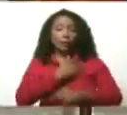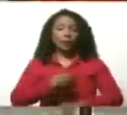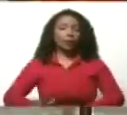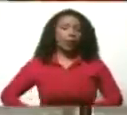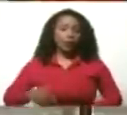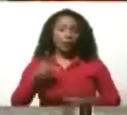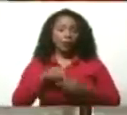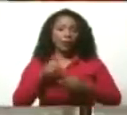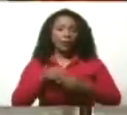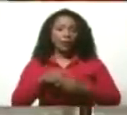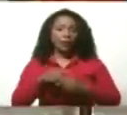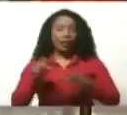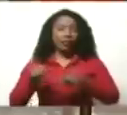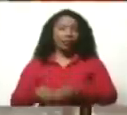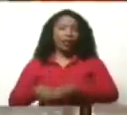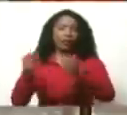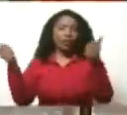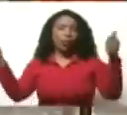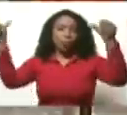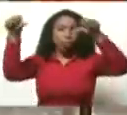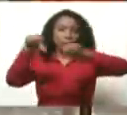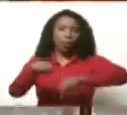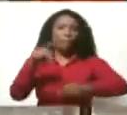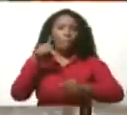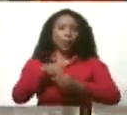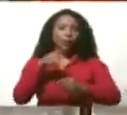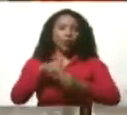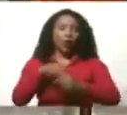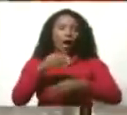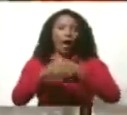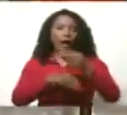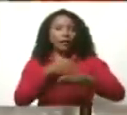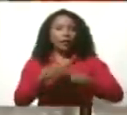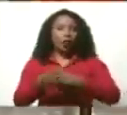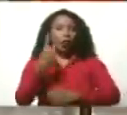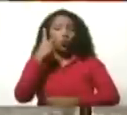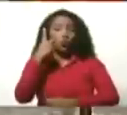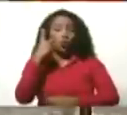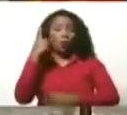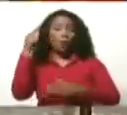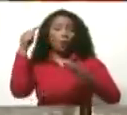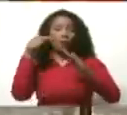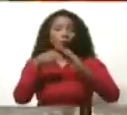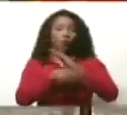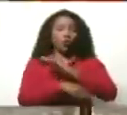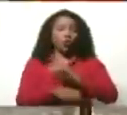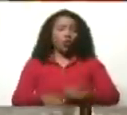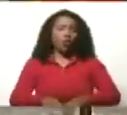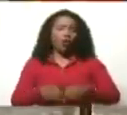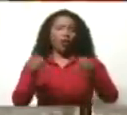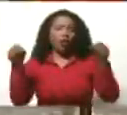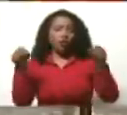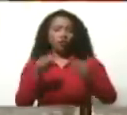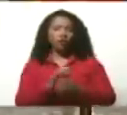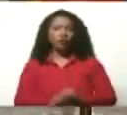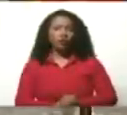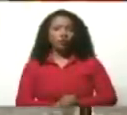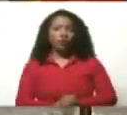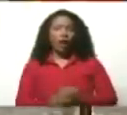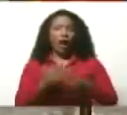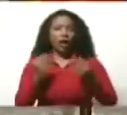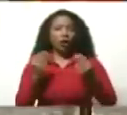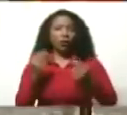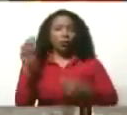impunemente la industria petrolera, causándole un hondo y profundo daño a la